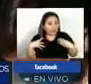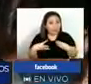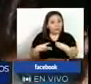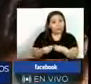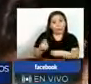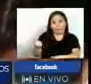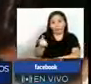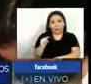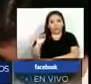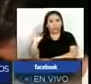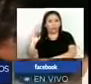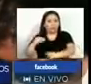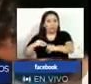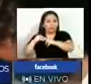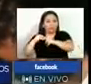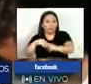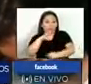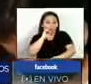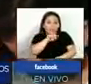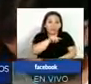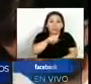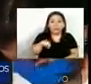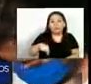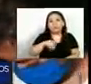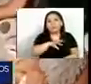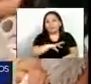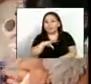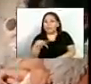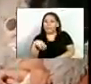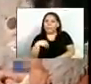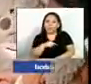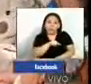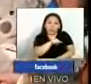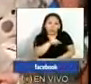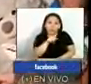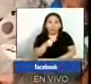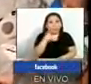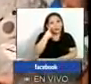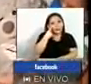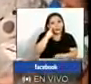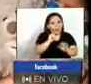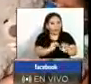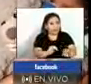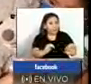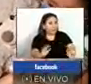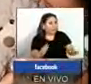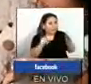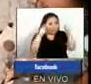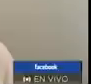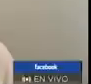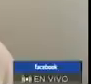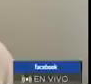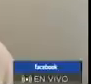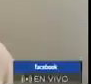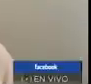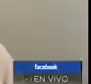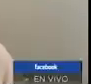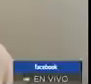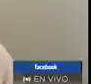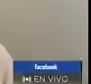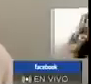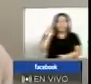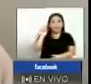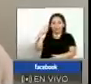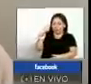destacan la importancia de que las familias cuiden la salud mental de los menores de edad. Un